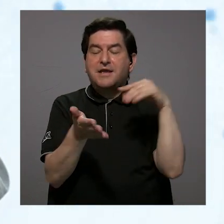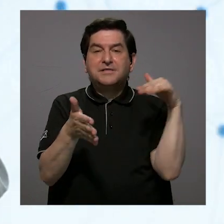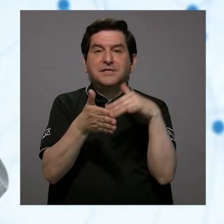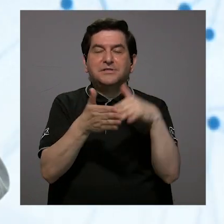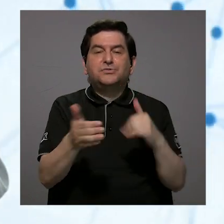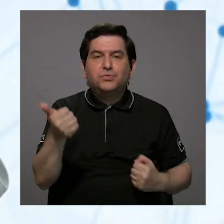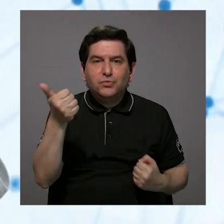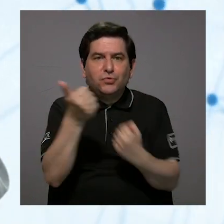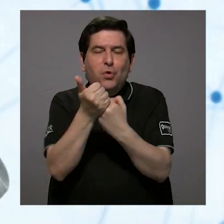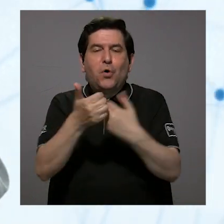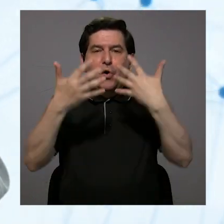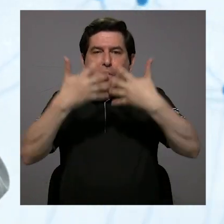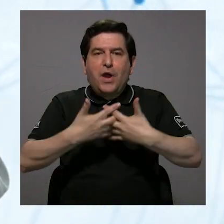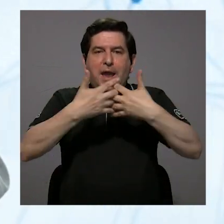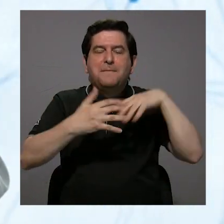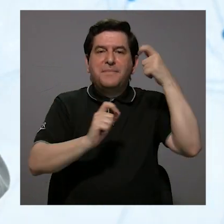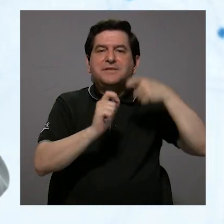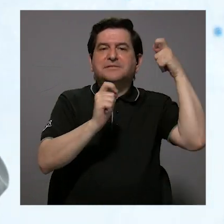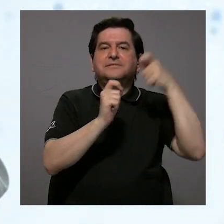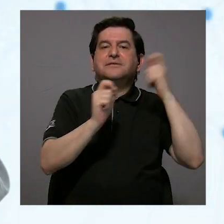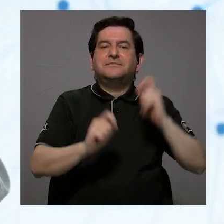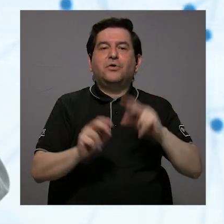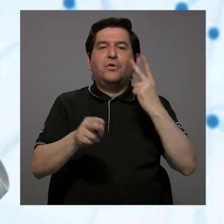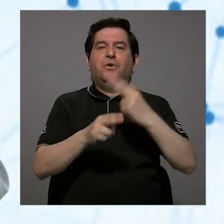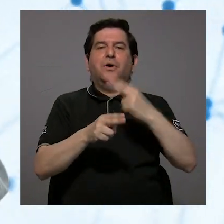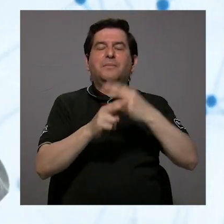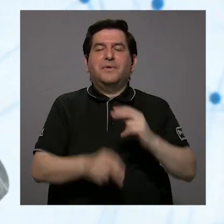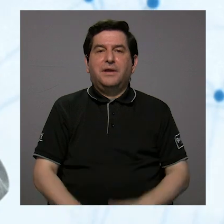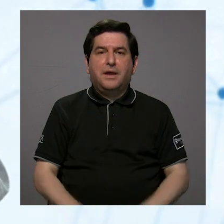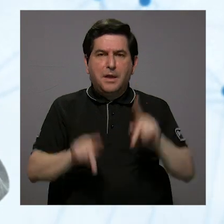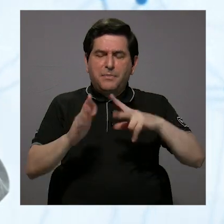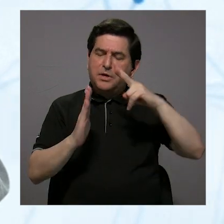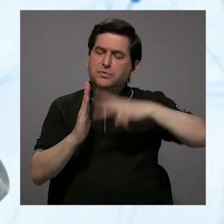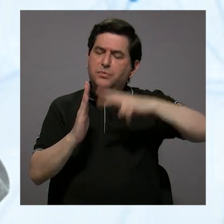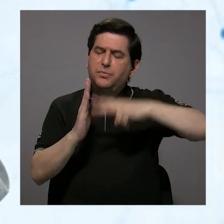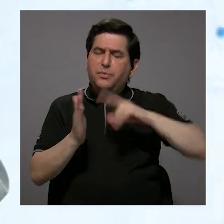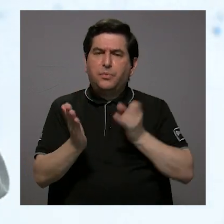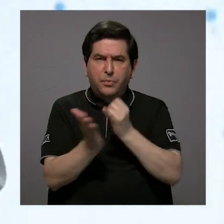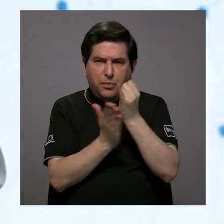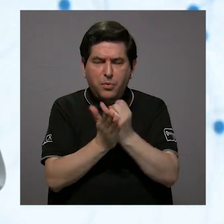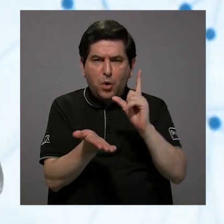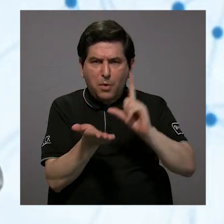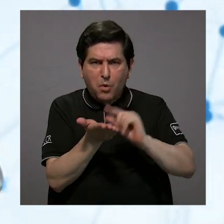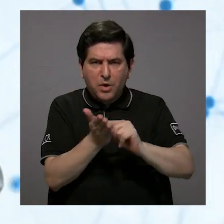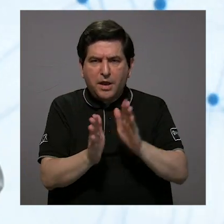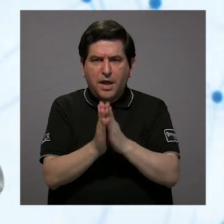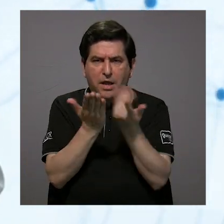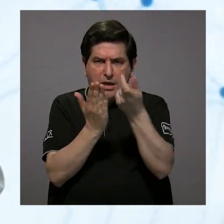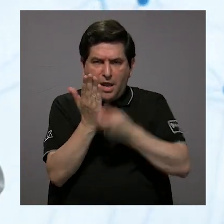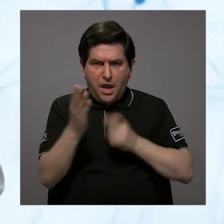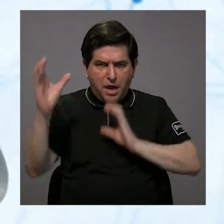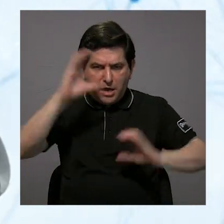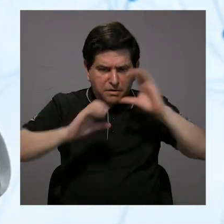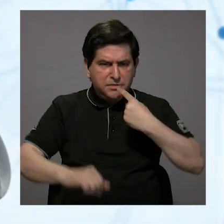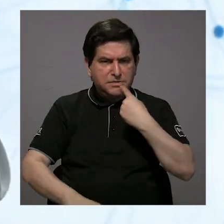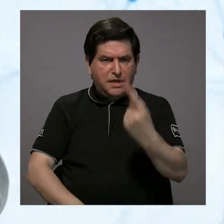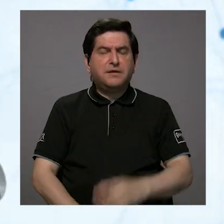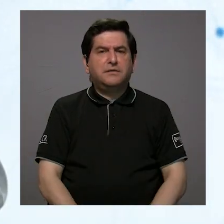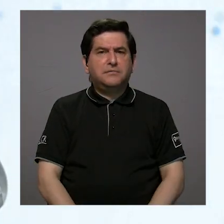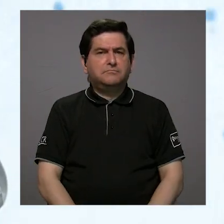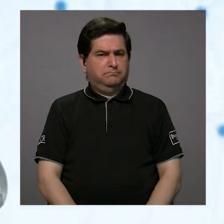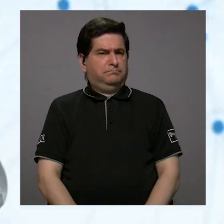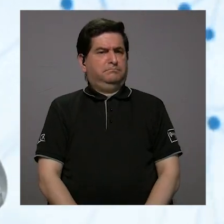este estudio fue patrocinado por la empresa tal y tal y tal. La persona que lee la investigación que se publica en una revista científica